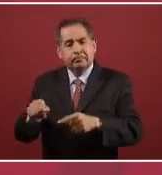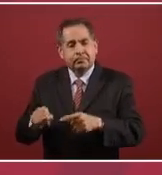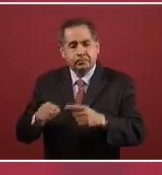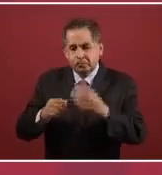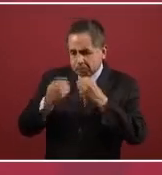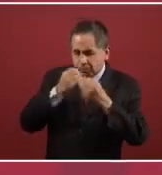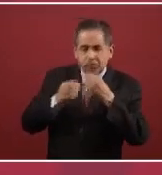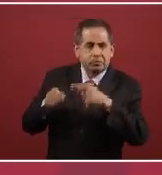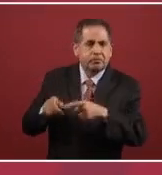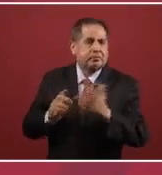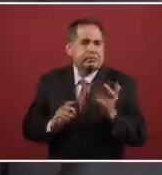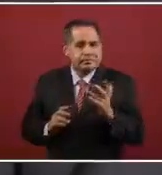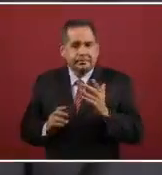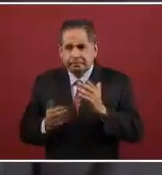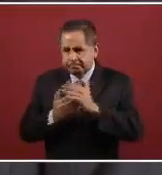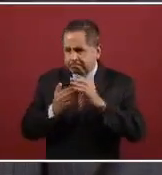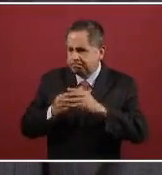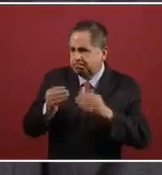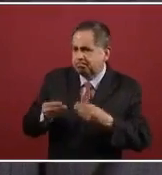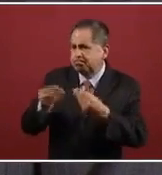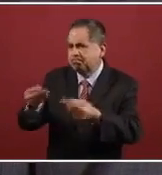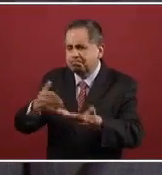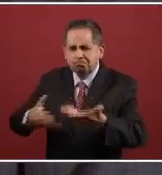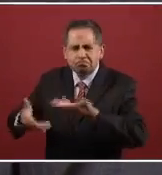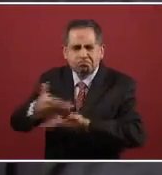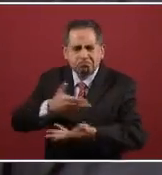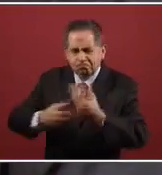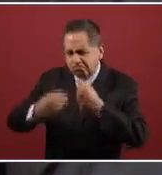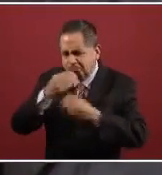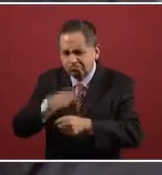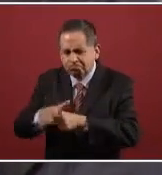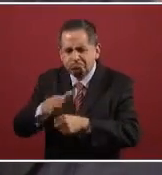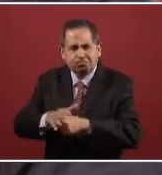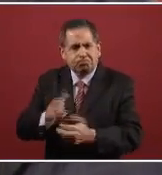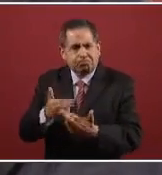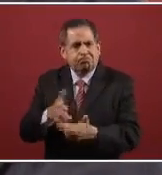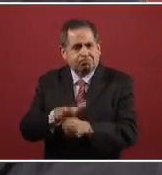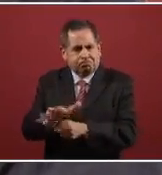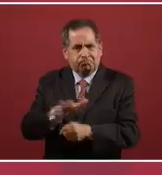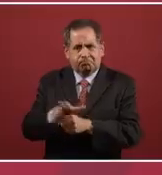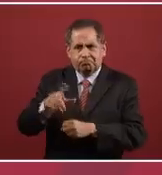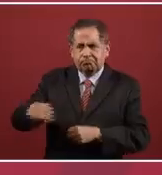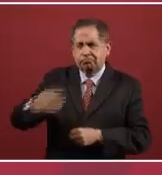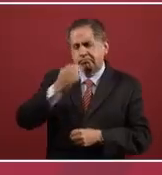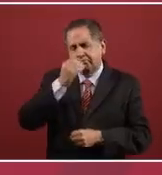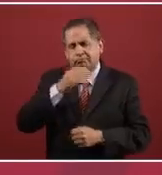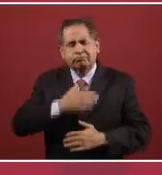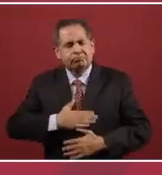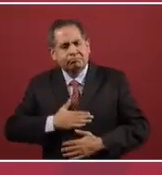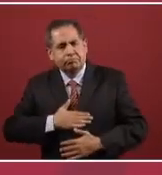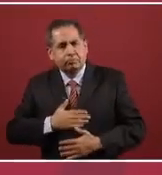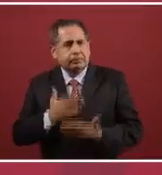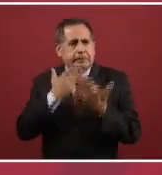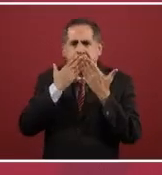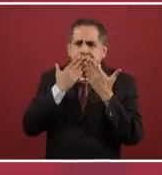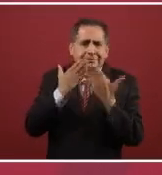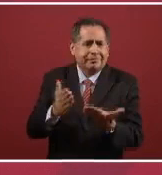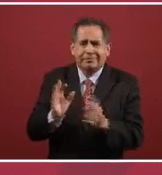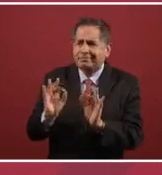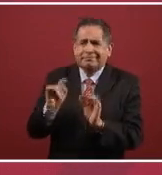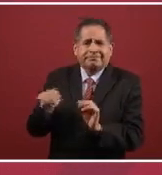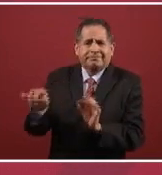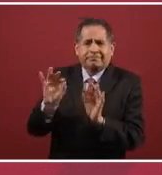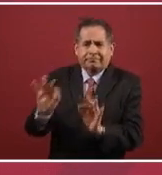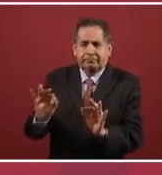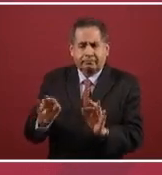comida en la mesa, el que tengan para lo indispensable, eso está bien,